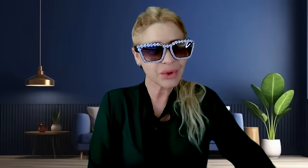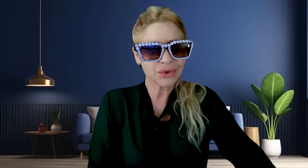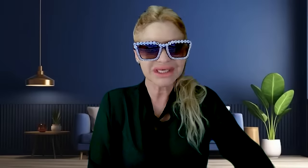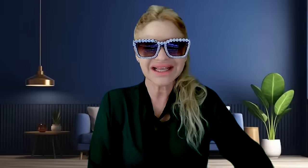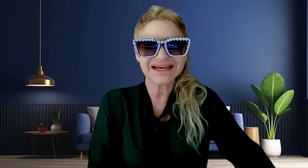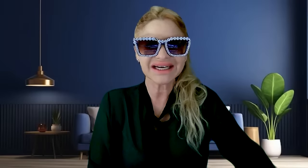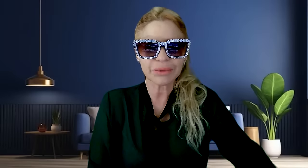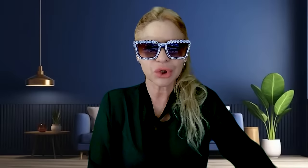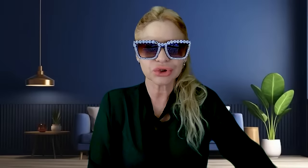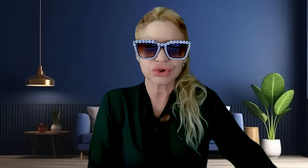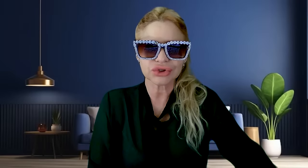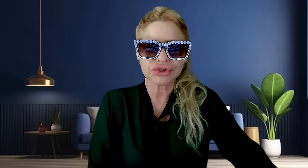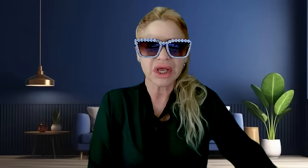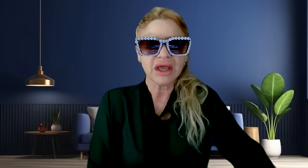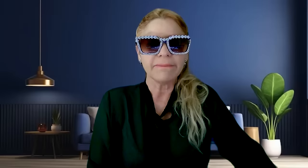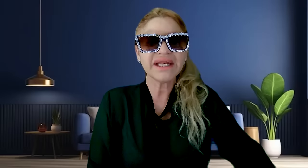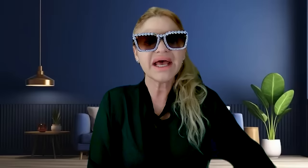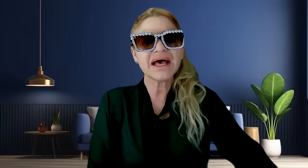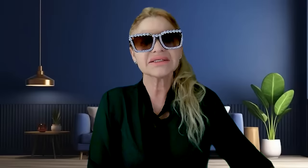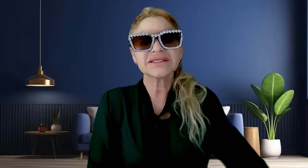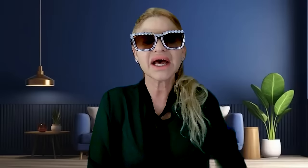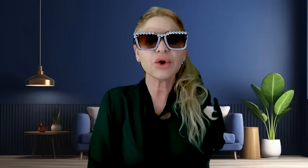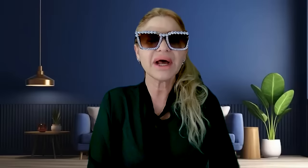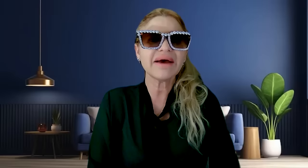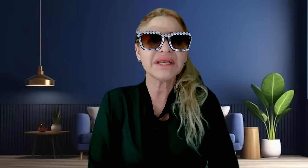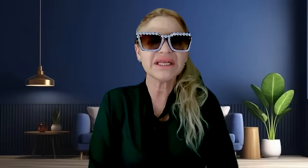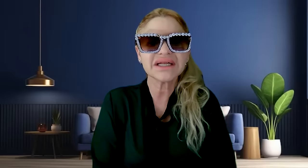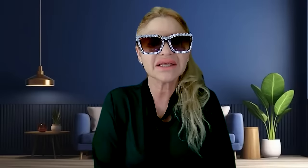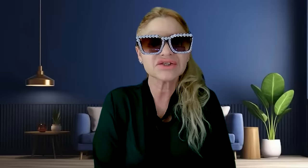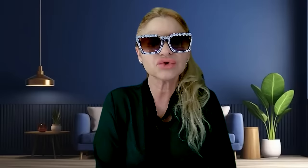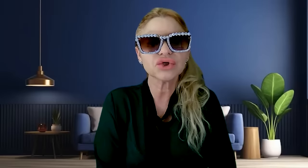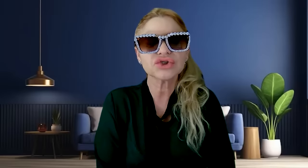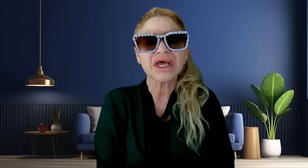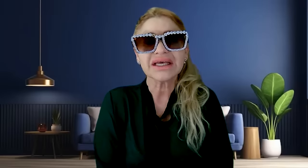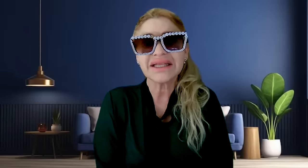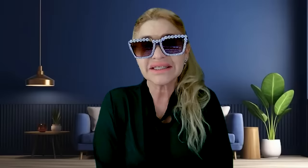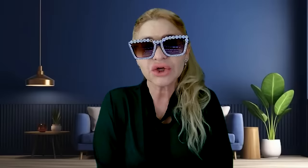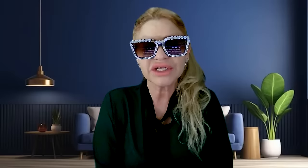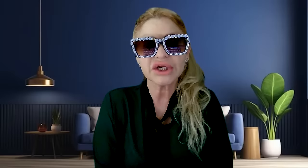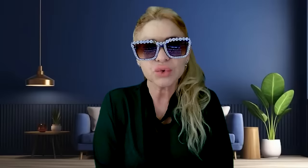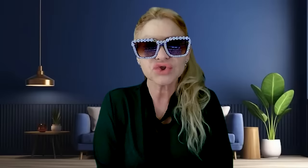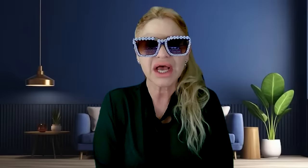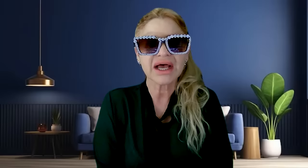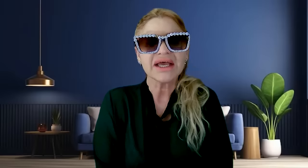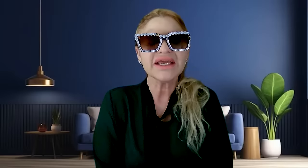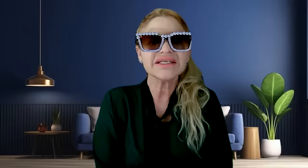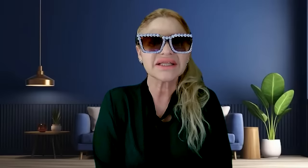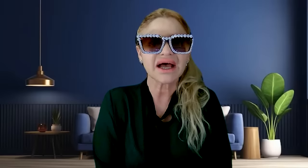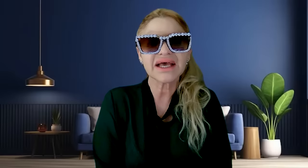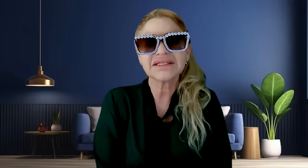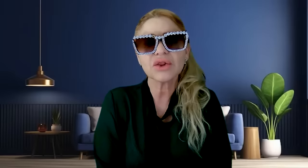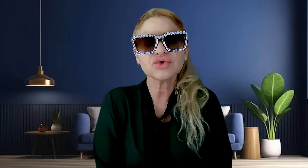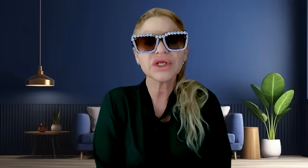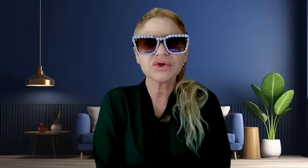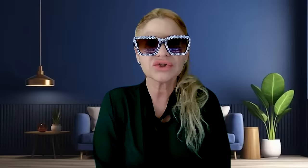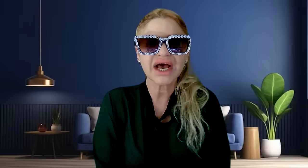han pecado están revoltosos. María Zaharova, la ministra de Asuntos de Exteriores de Rusia, insta